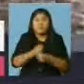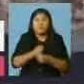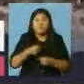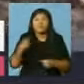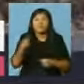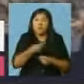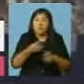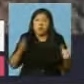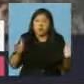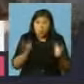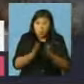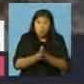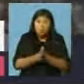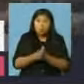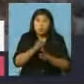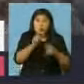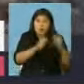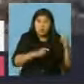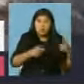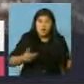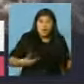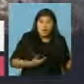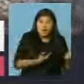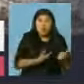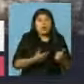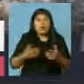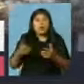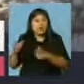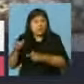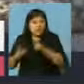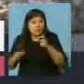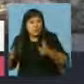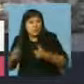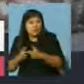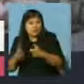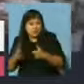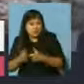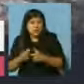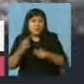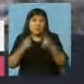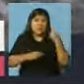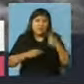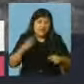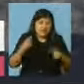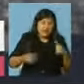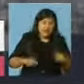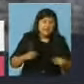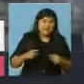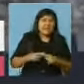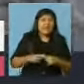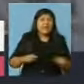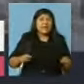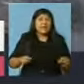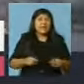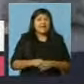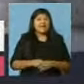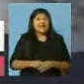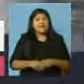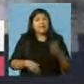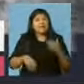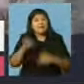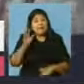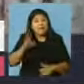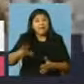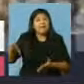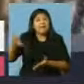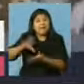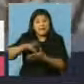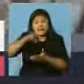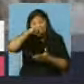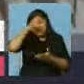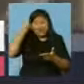privadas, gente del Ministerio de Ambiente, nosotros, la gente de Parques